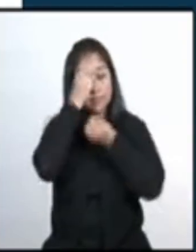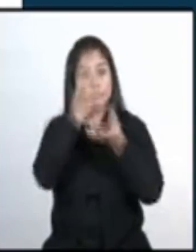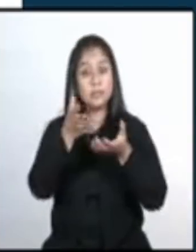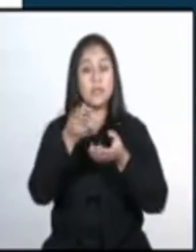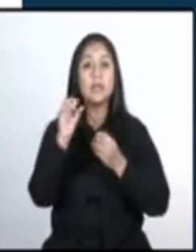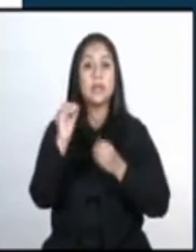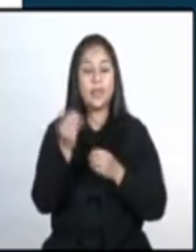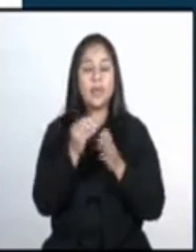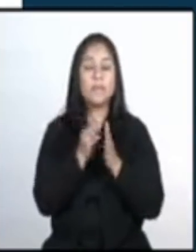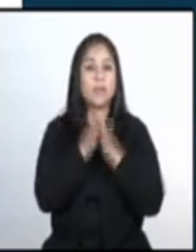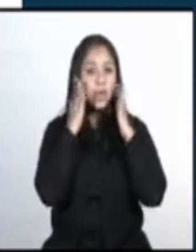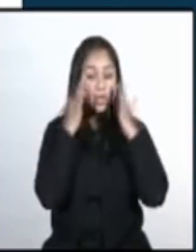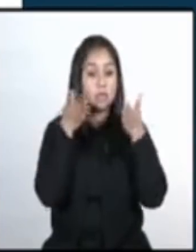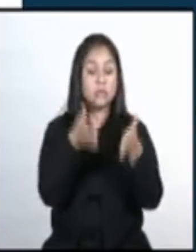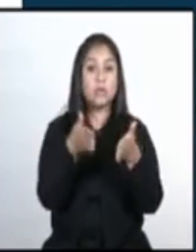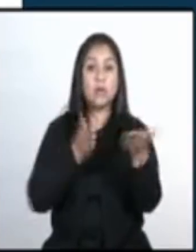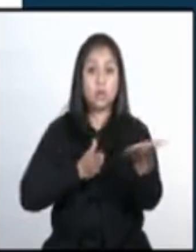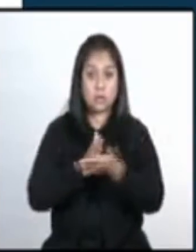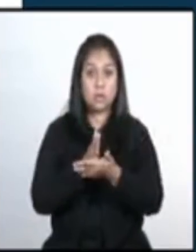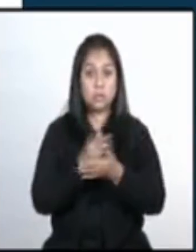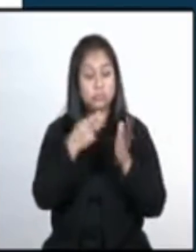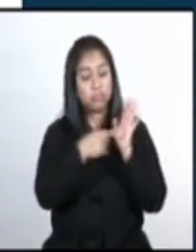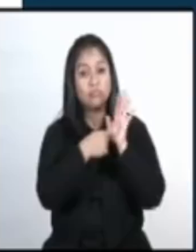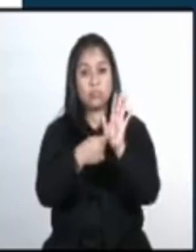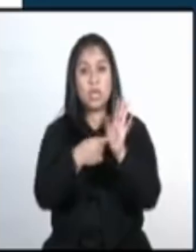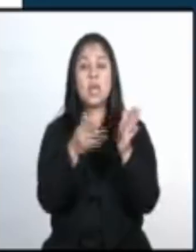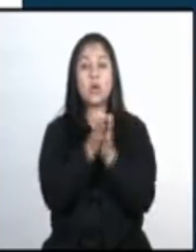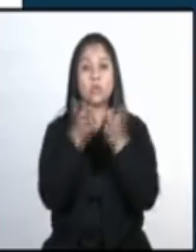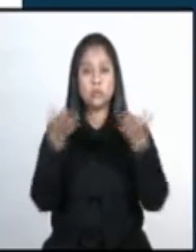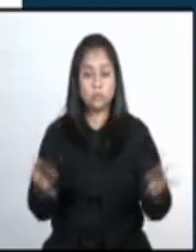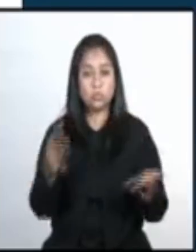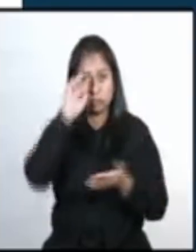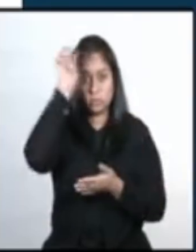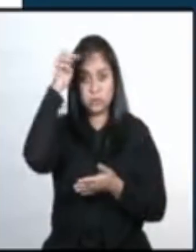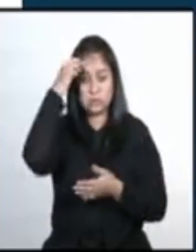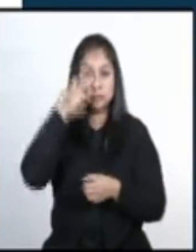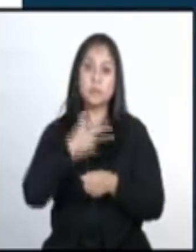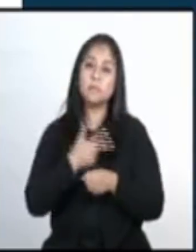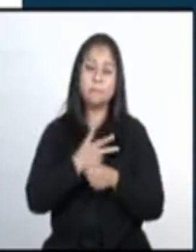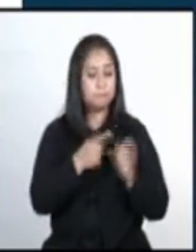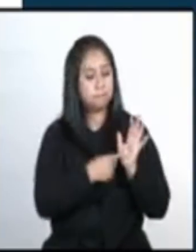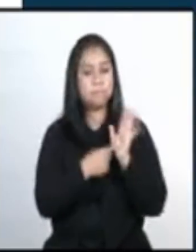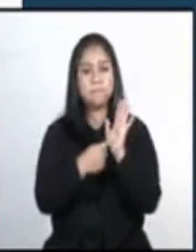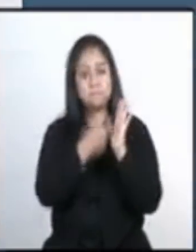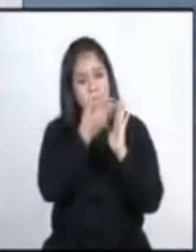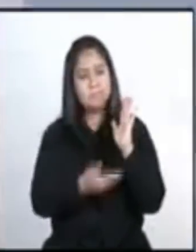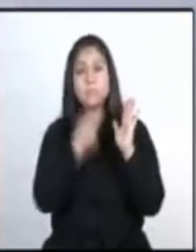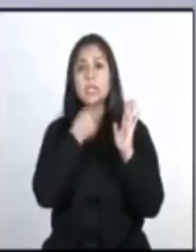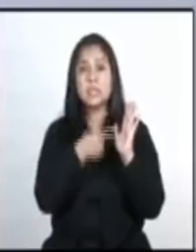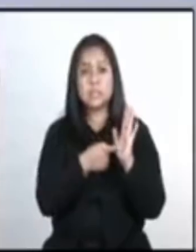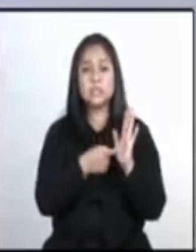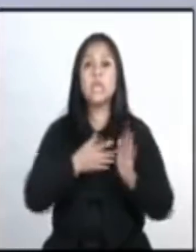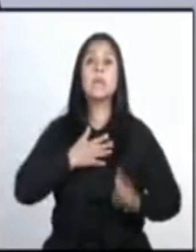que en atención a los derechos señalados en la Constitución Política de la República de Guatemala, y